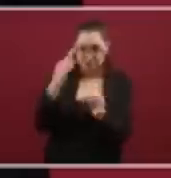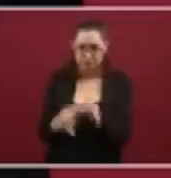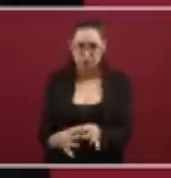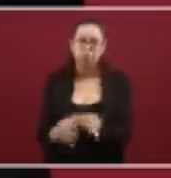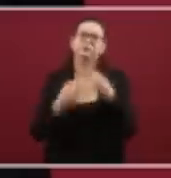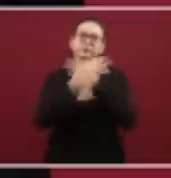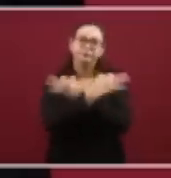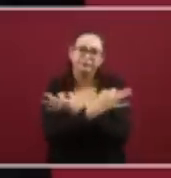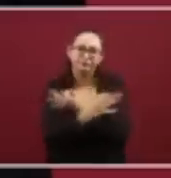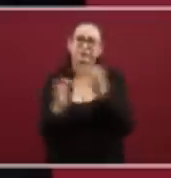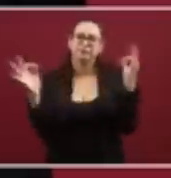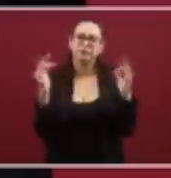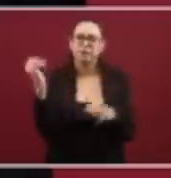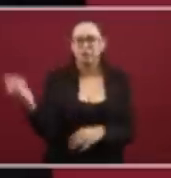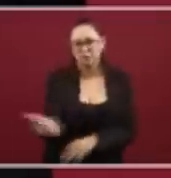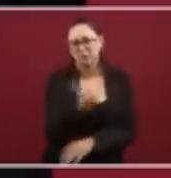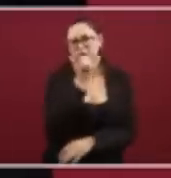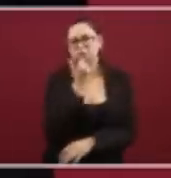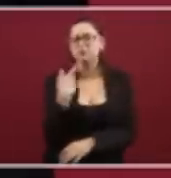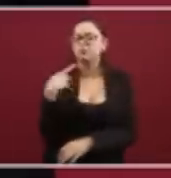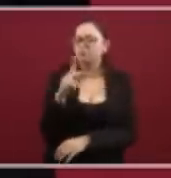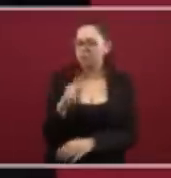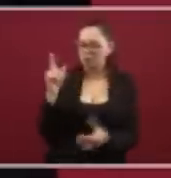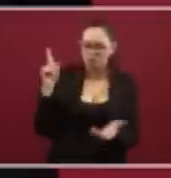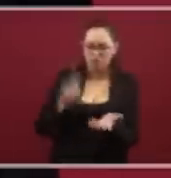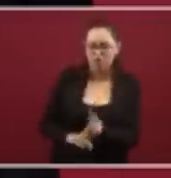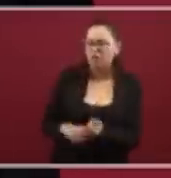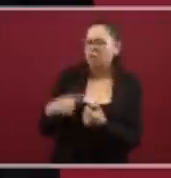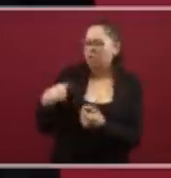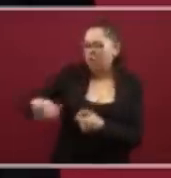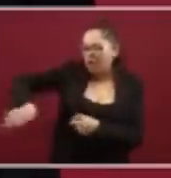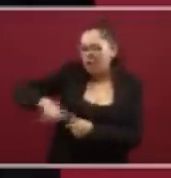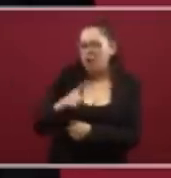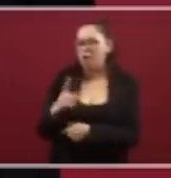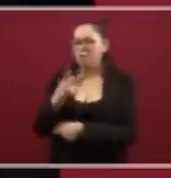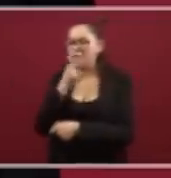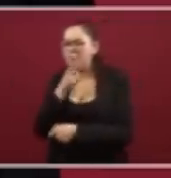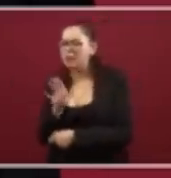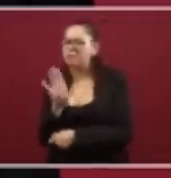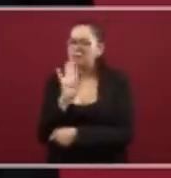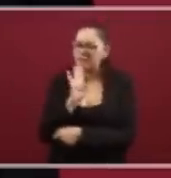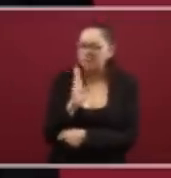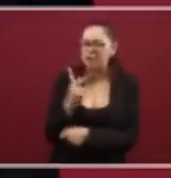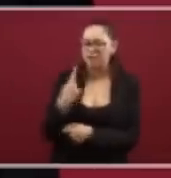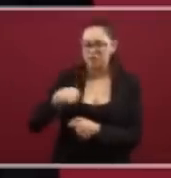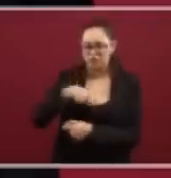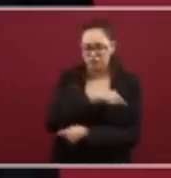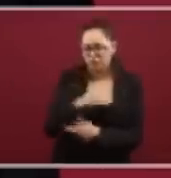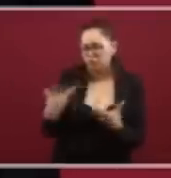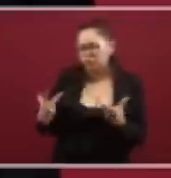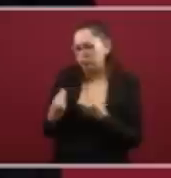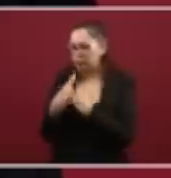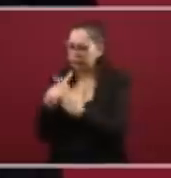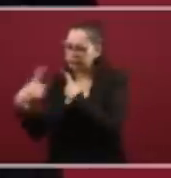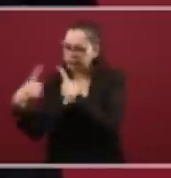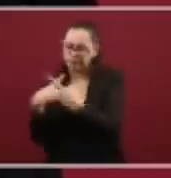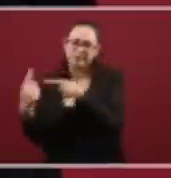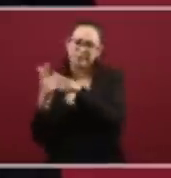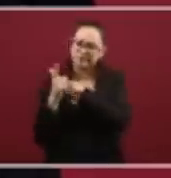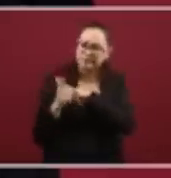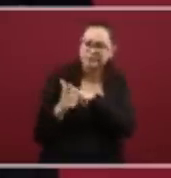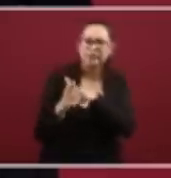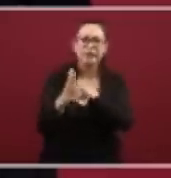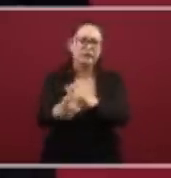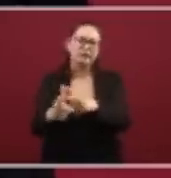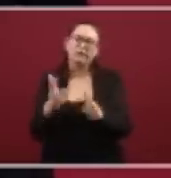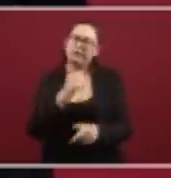legales y los padres de familia para tratar de alcanzar en muy corto plazo una solución que lamentablemente e injustamente se ha